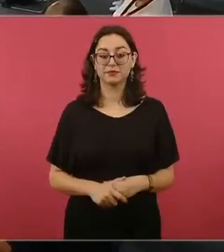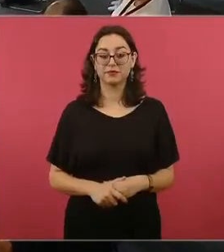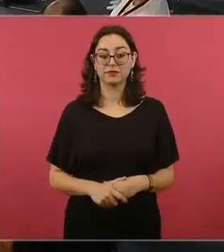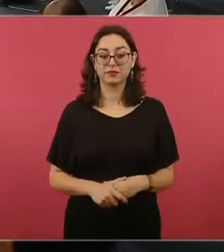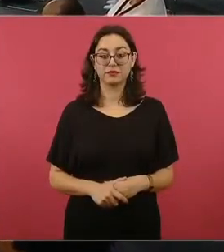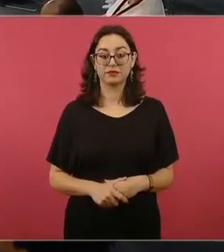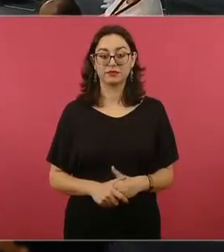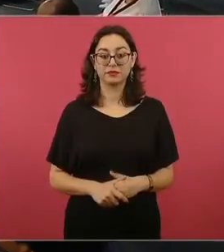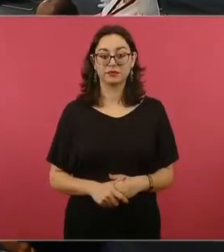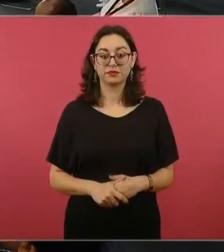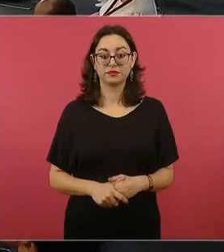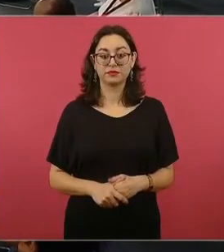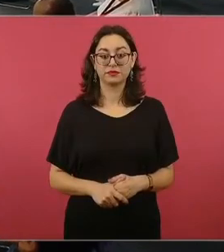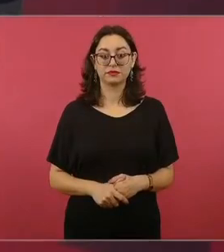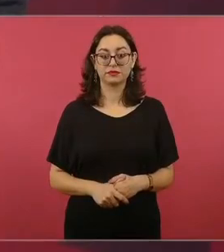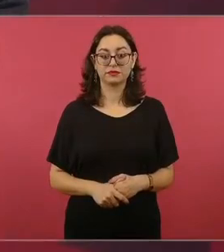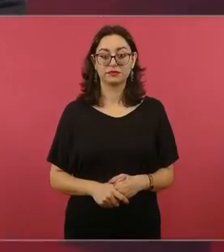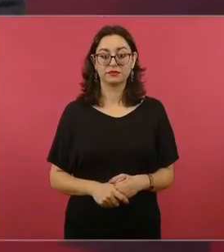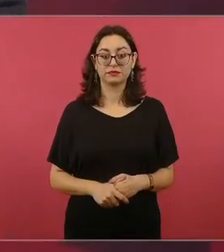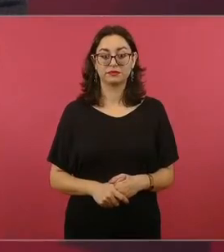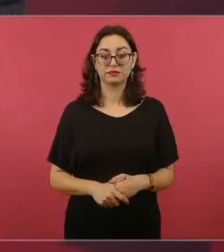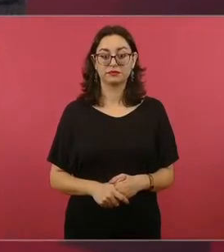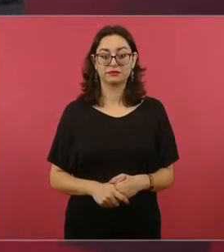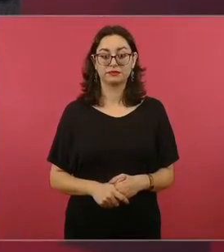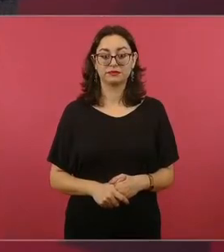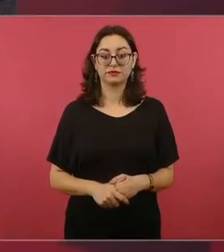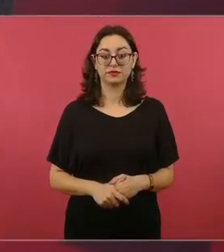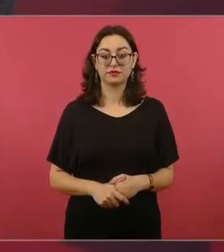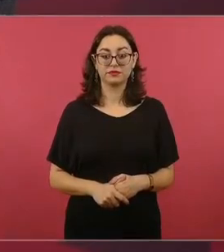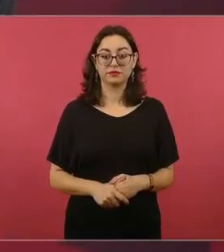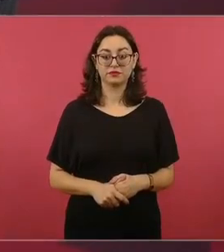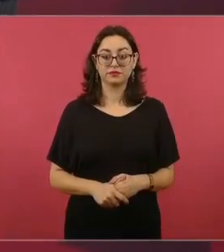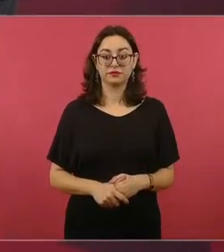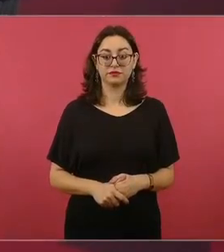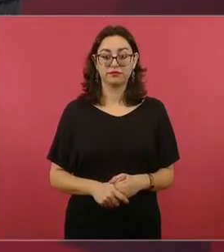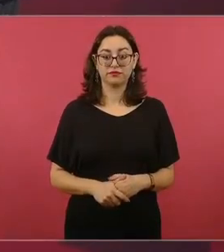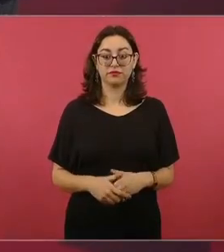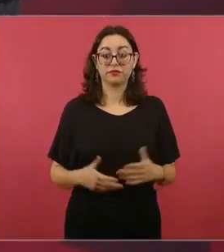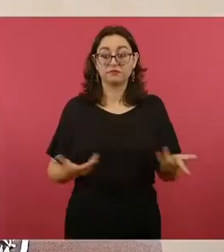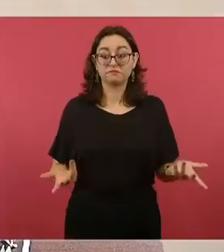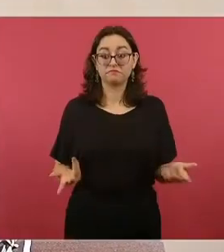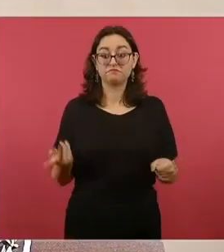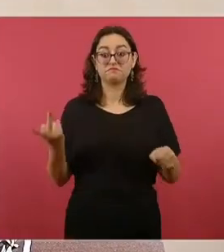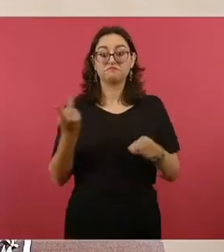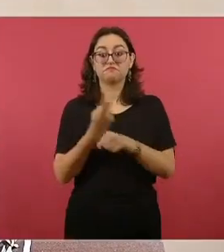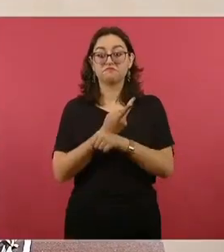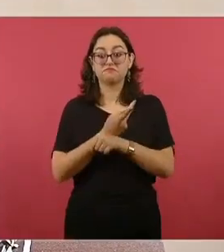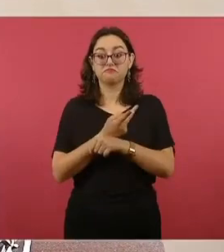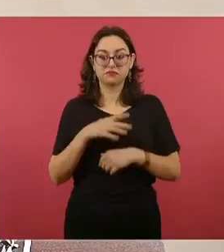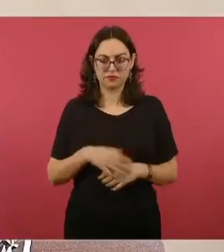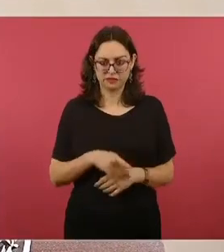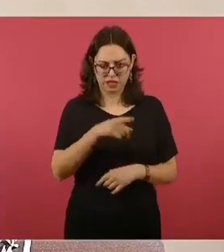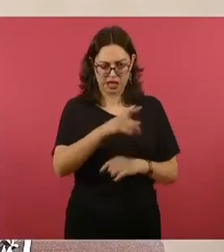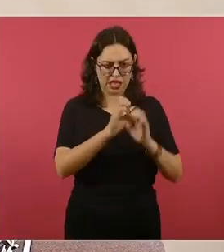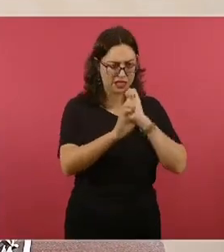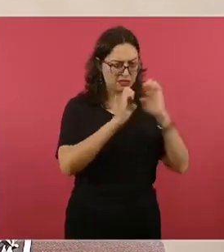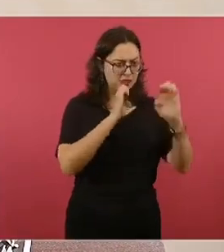antes de que se diera a conocer aquí, eran muy